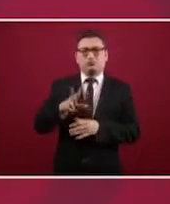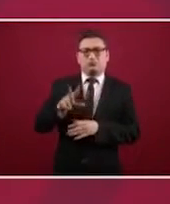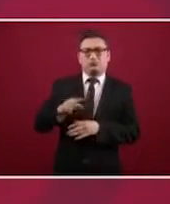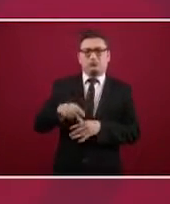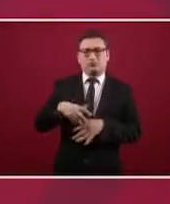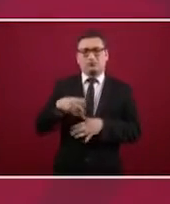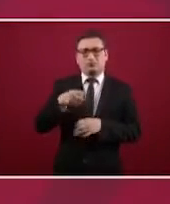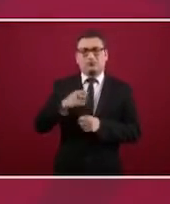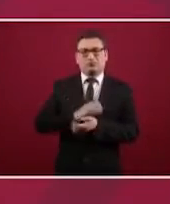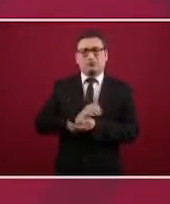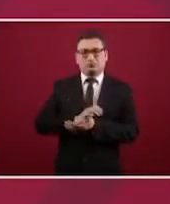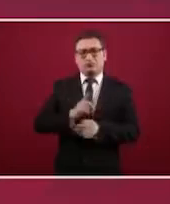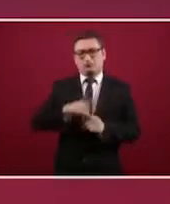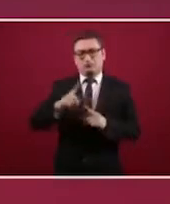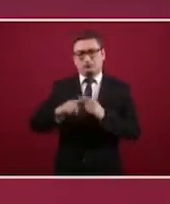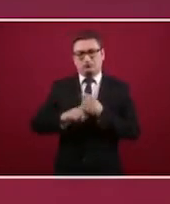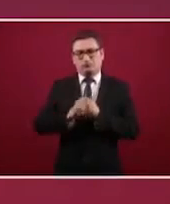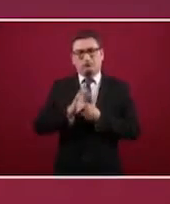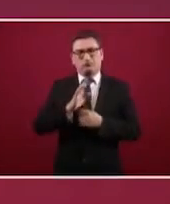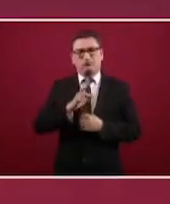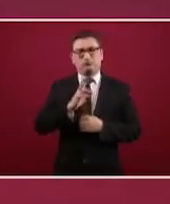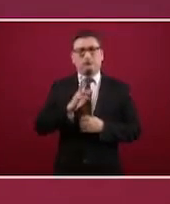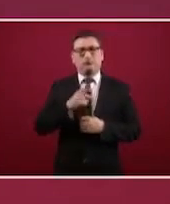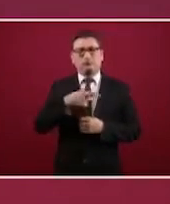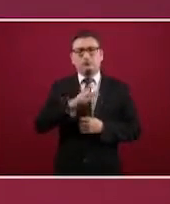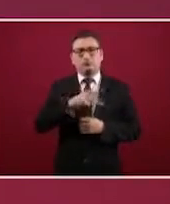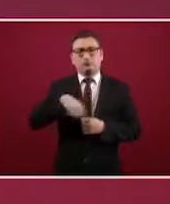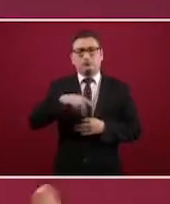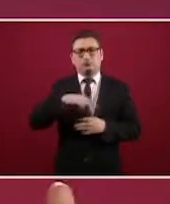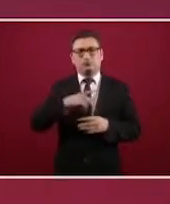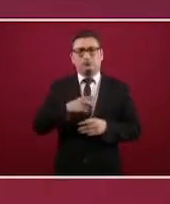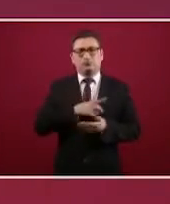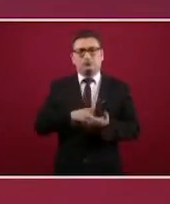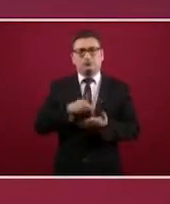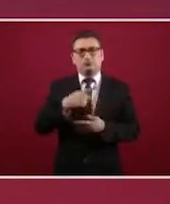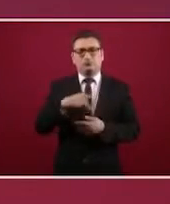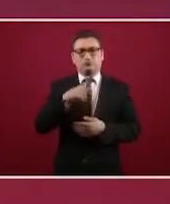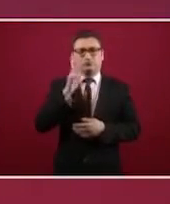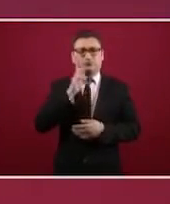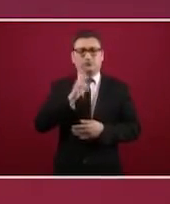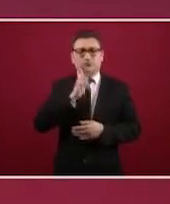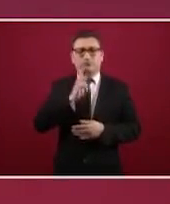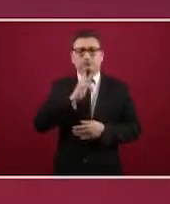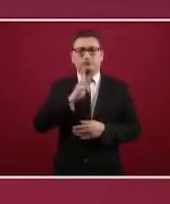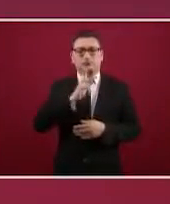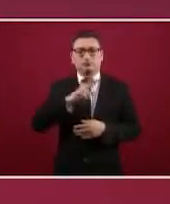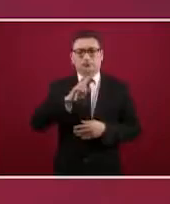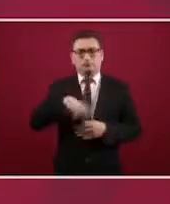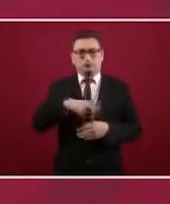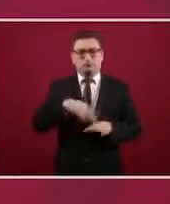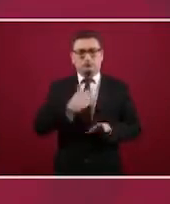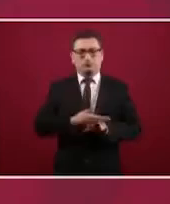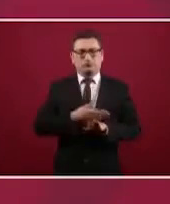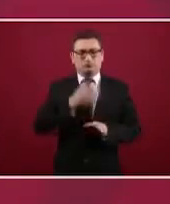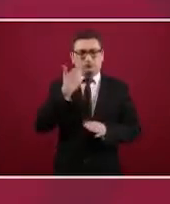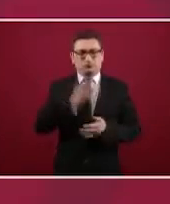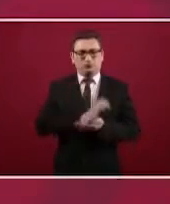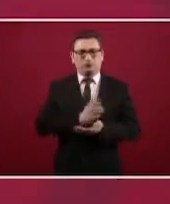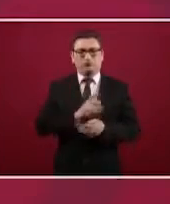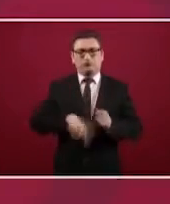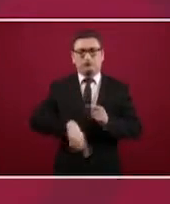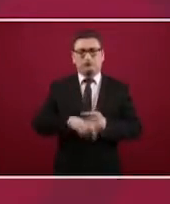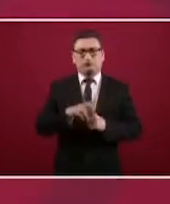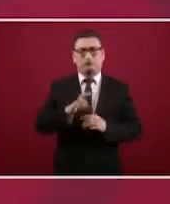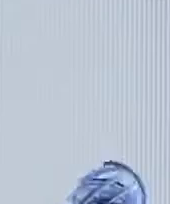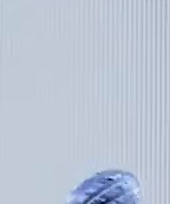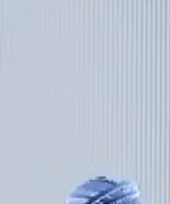de probar si existen represalia el mandatario reiteró que no